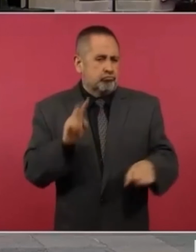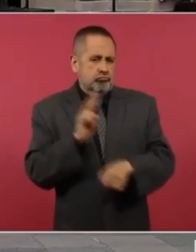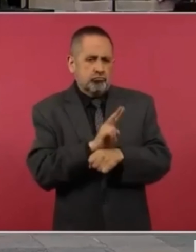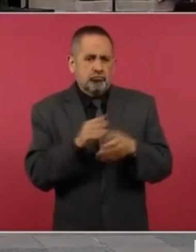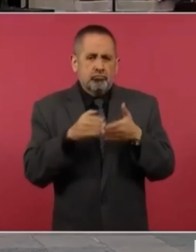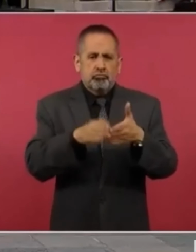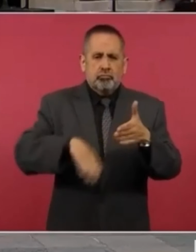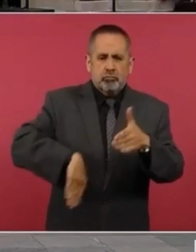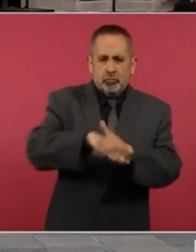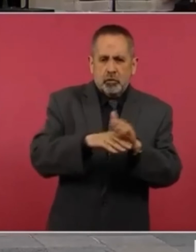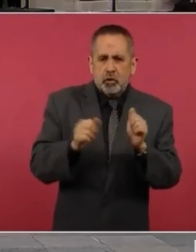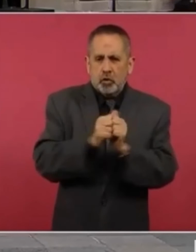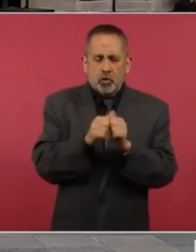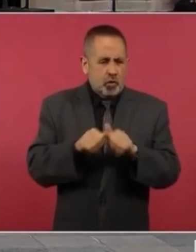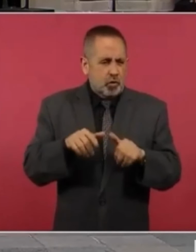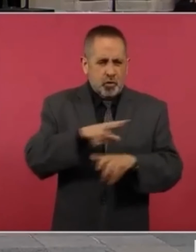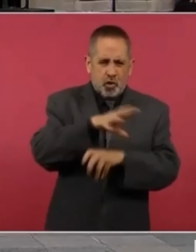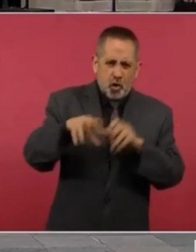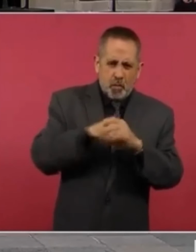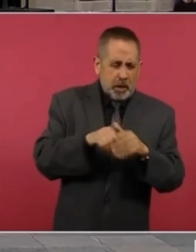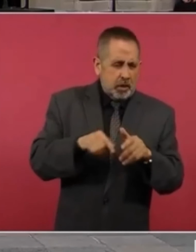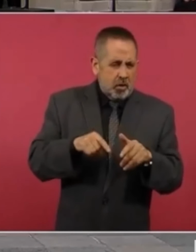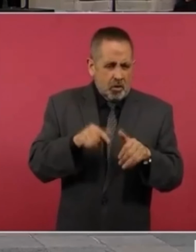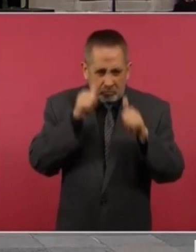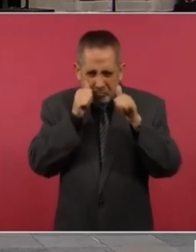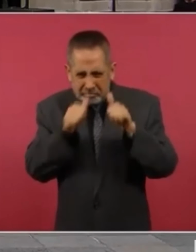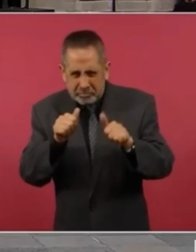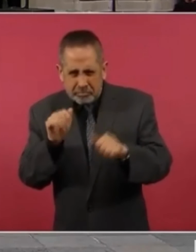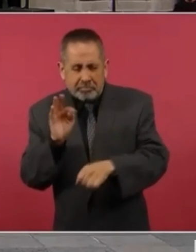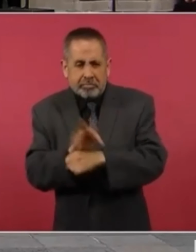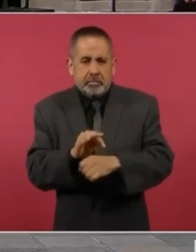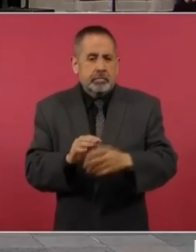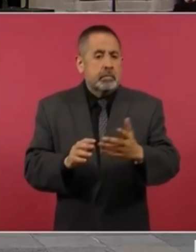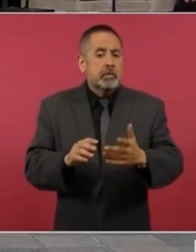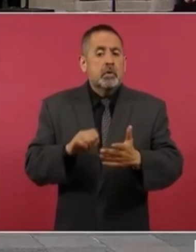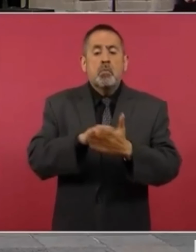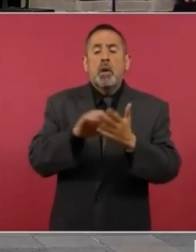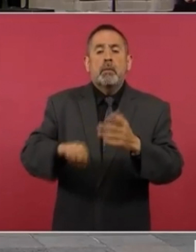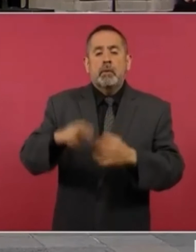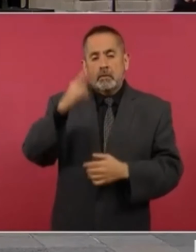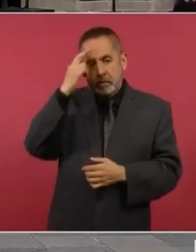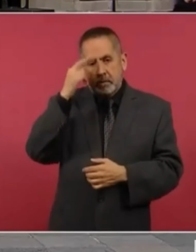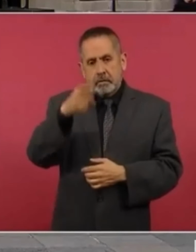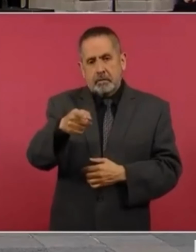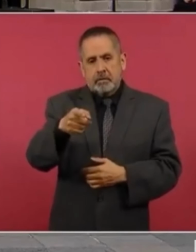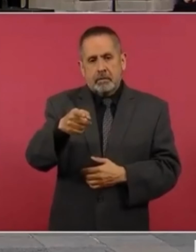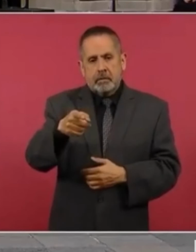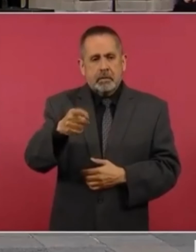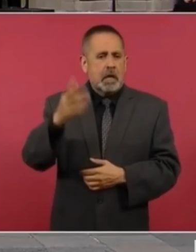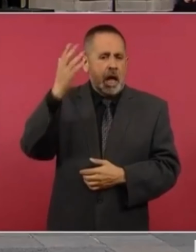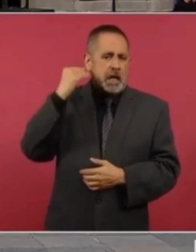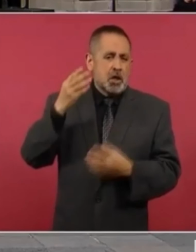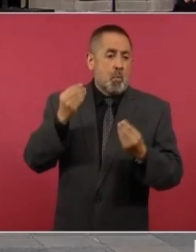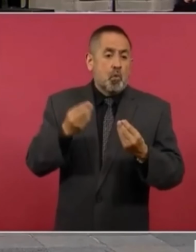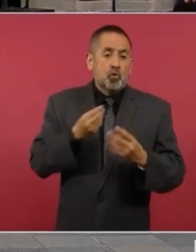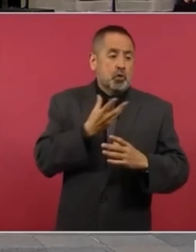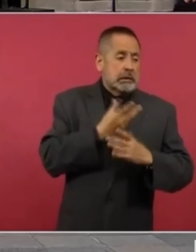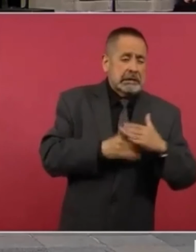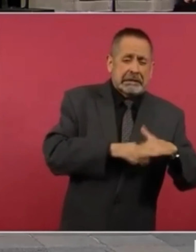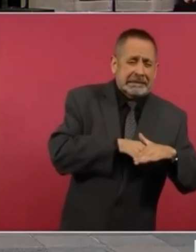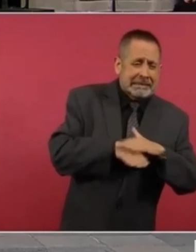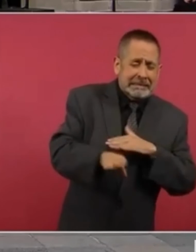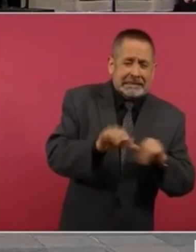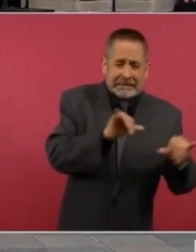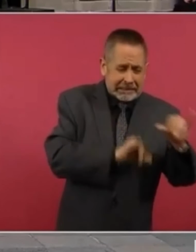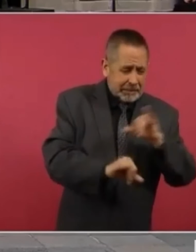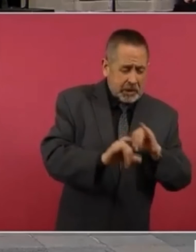puertos y las aduanas marítimas. Por ejemplo, teníamos mucho tráfico de